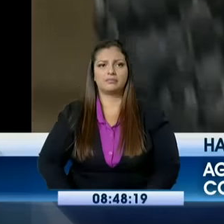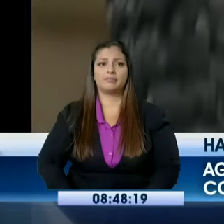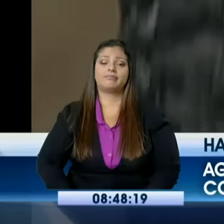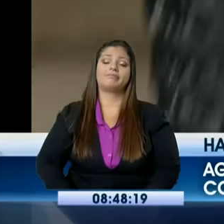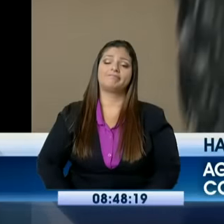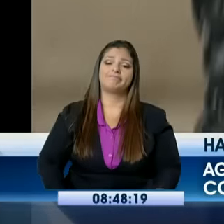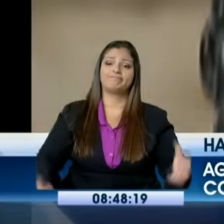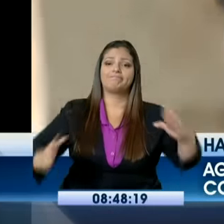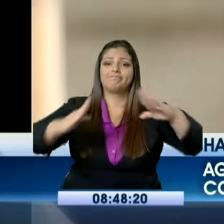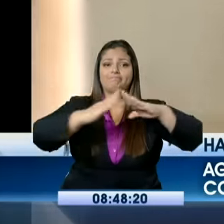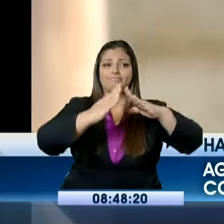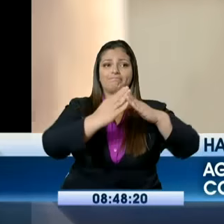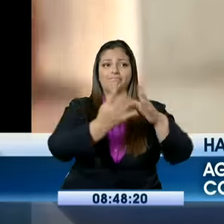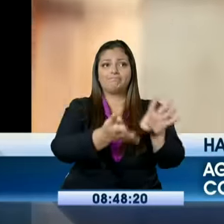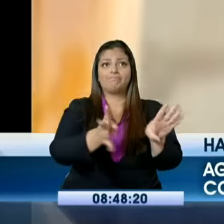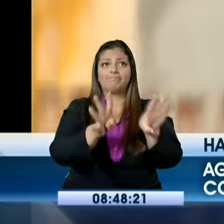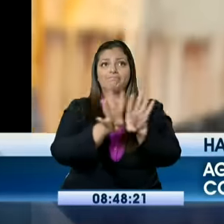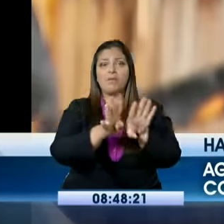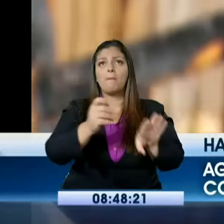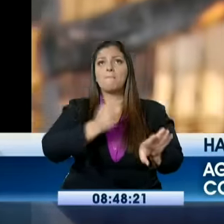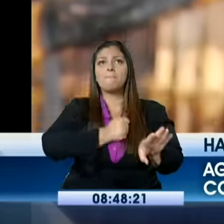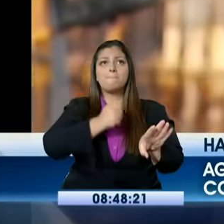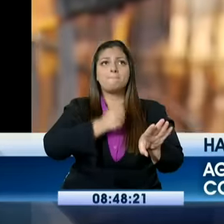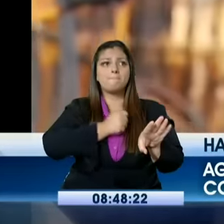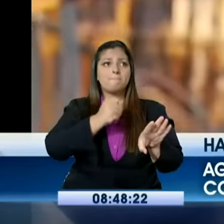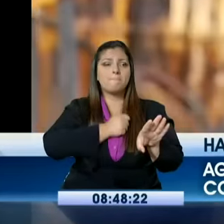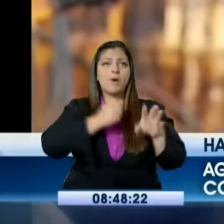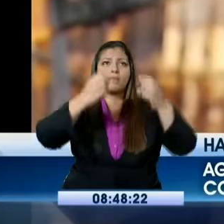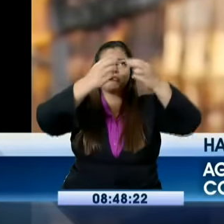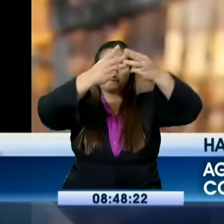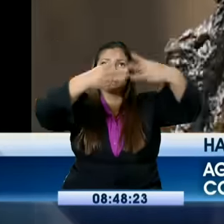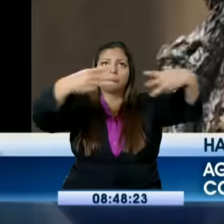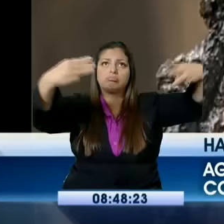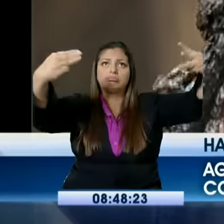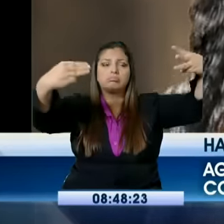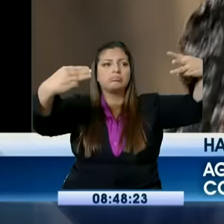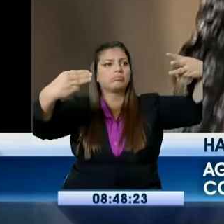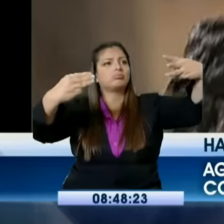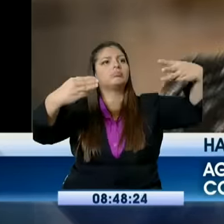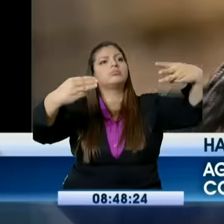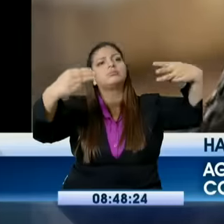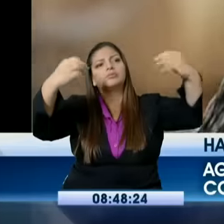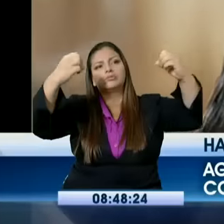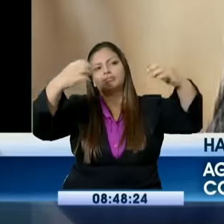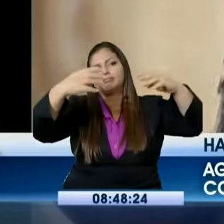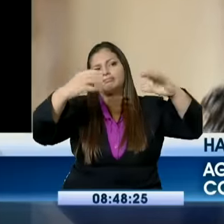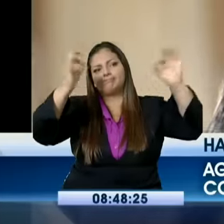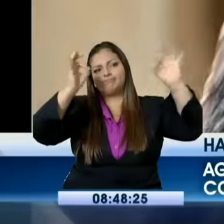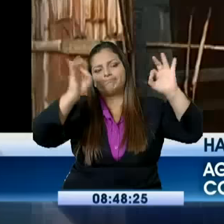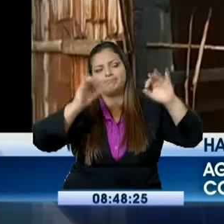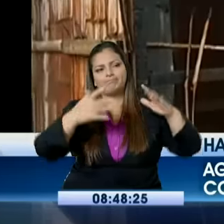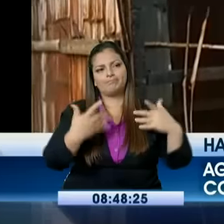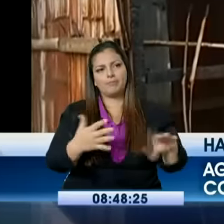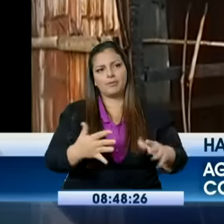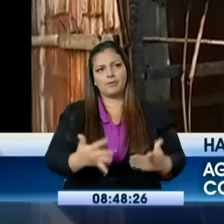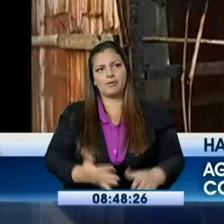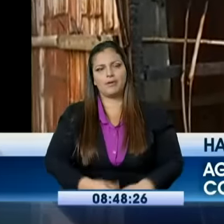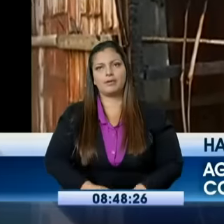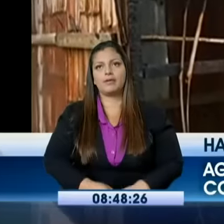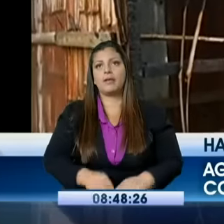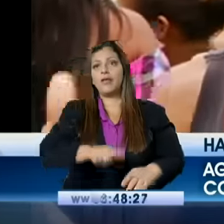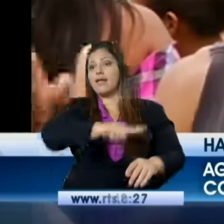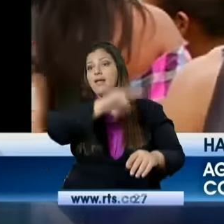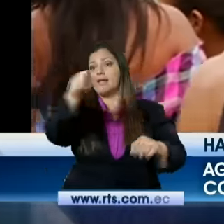manera directa. Se presume que tal vez las improvisadas instalaciones habrían provocado un cortocircuito. La casa al